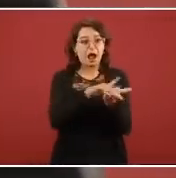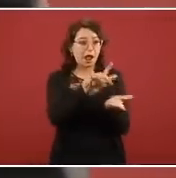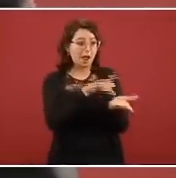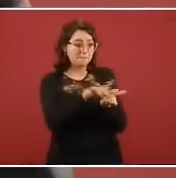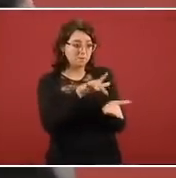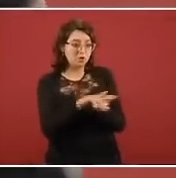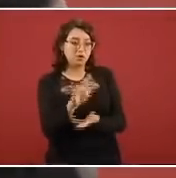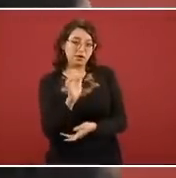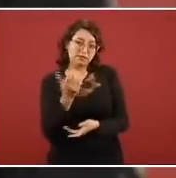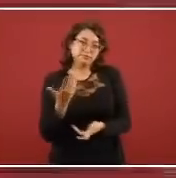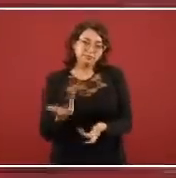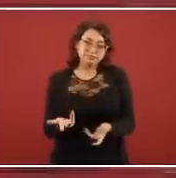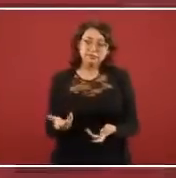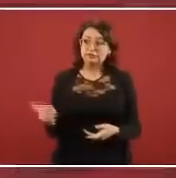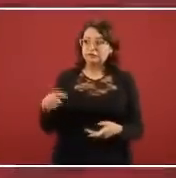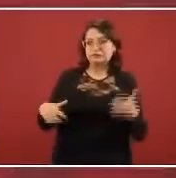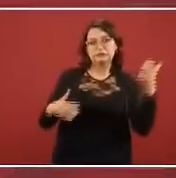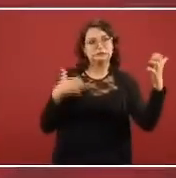ir